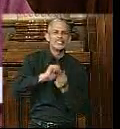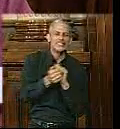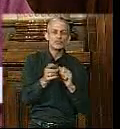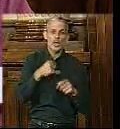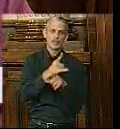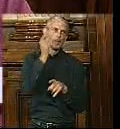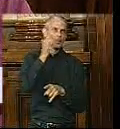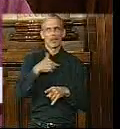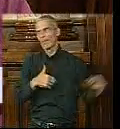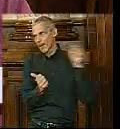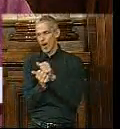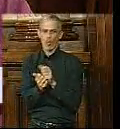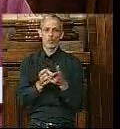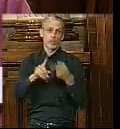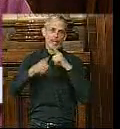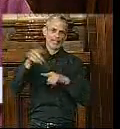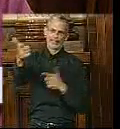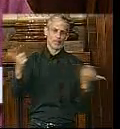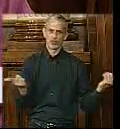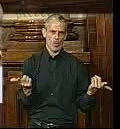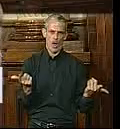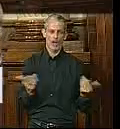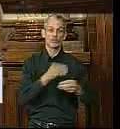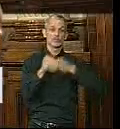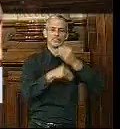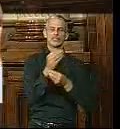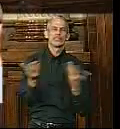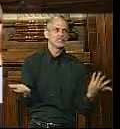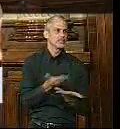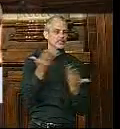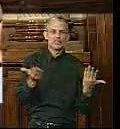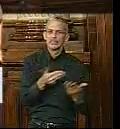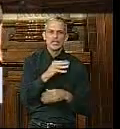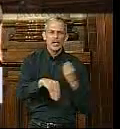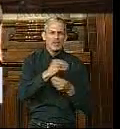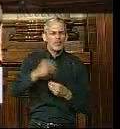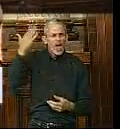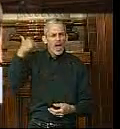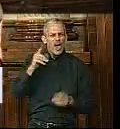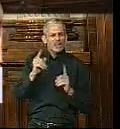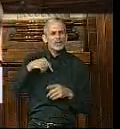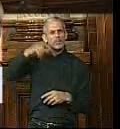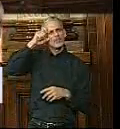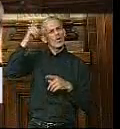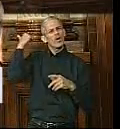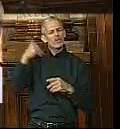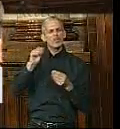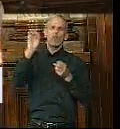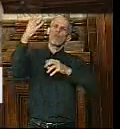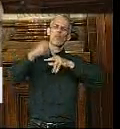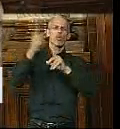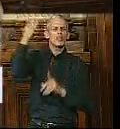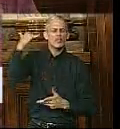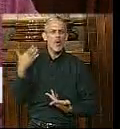con los padres, porque no hay intérpretes. ¿Cómo se recarga la figura de la patria potestad vieja, ¿no? Con ese modelo en donde